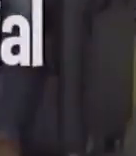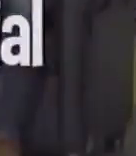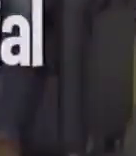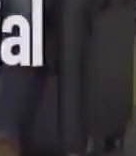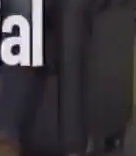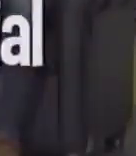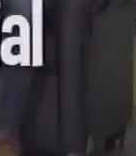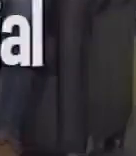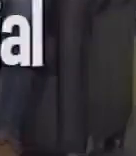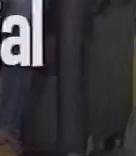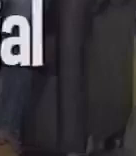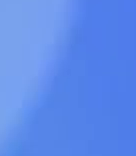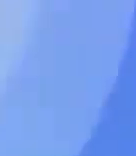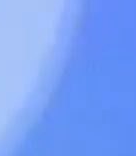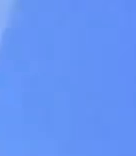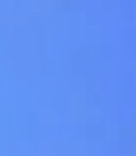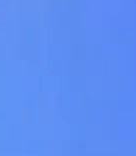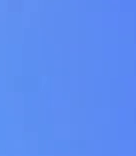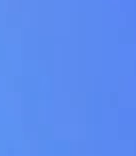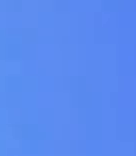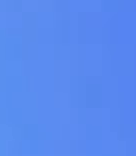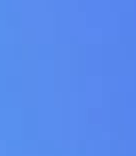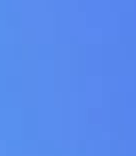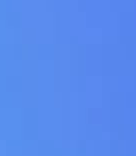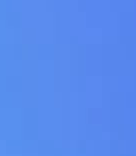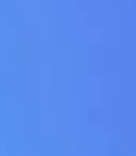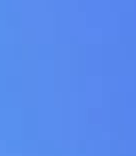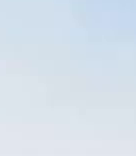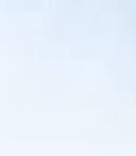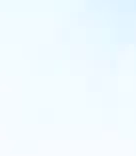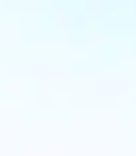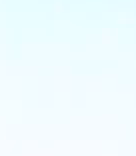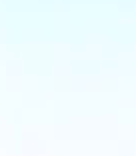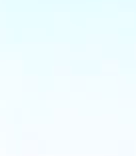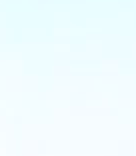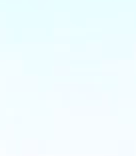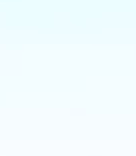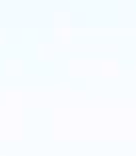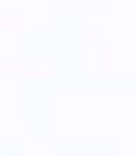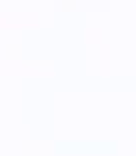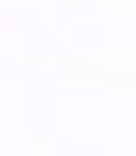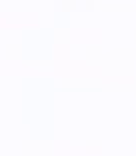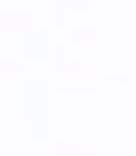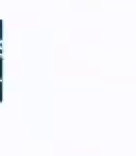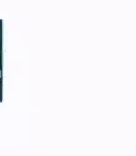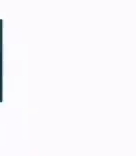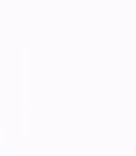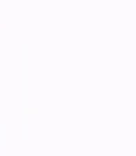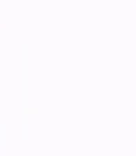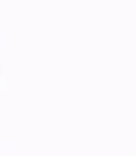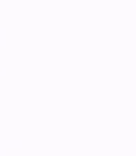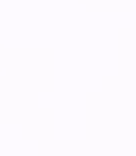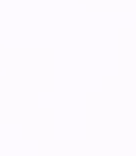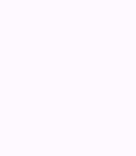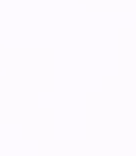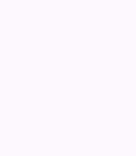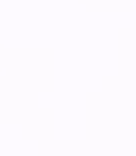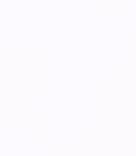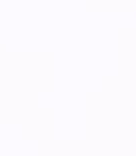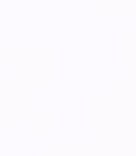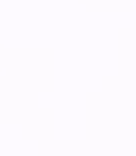apoyo psicosocial, esto y mucho más en Aprendo en Casa.